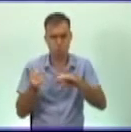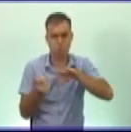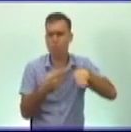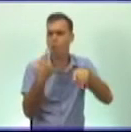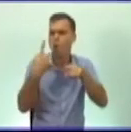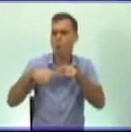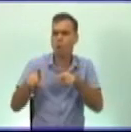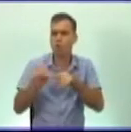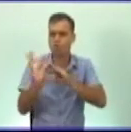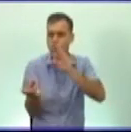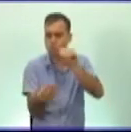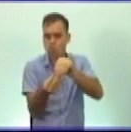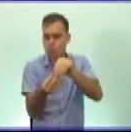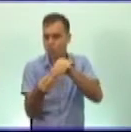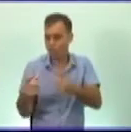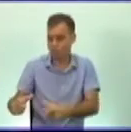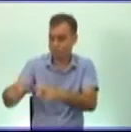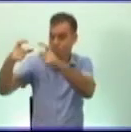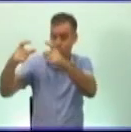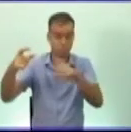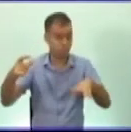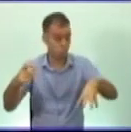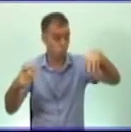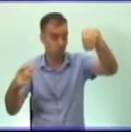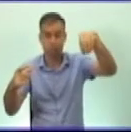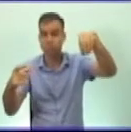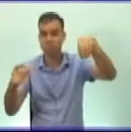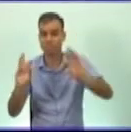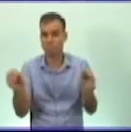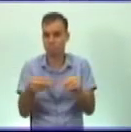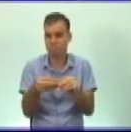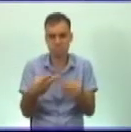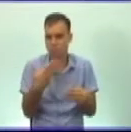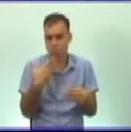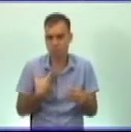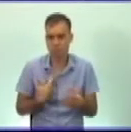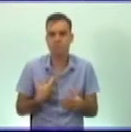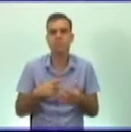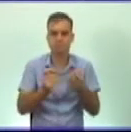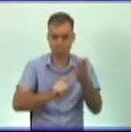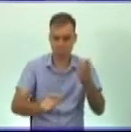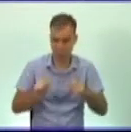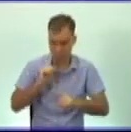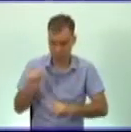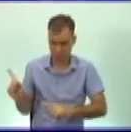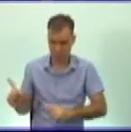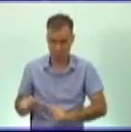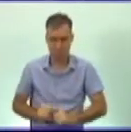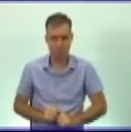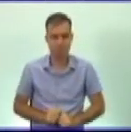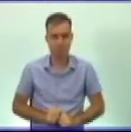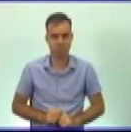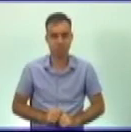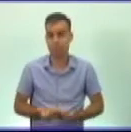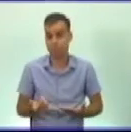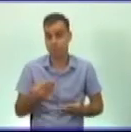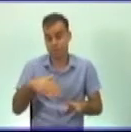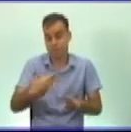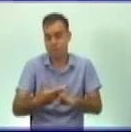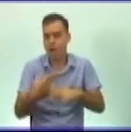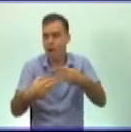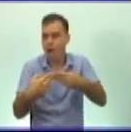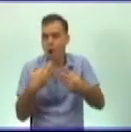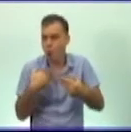la combinación de los dos cuerpos que hemos dado anteriormente. Les pido que copien el enunciado, que es importante que lo copien, para, bueno, comenzar